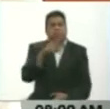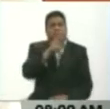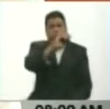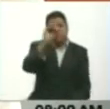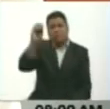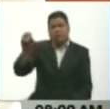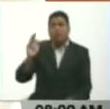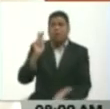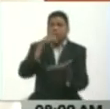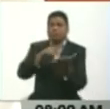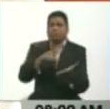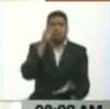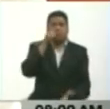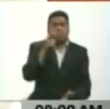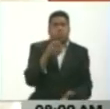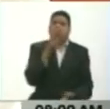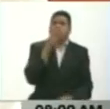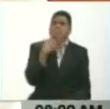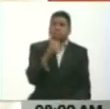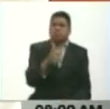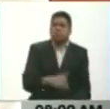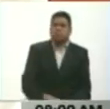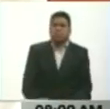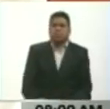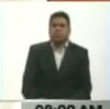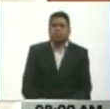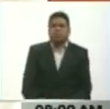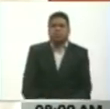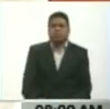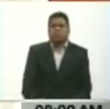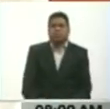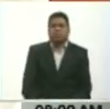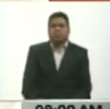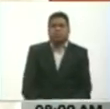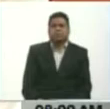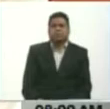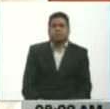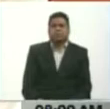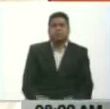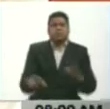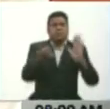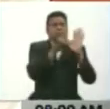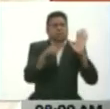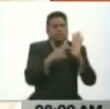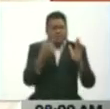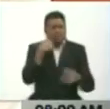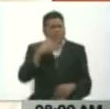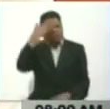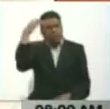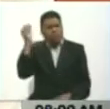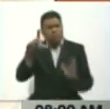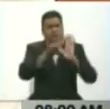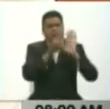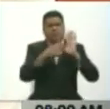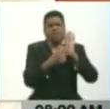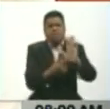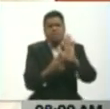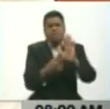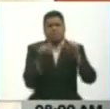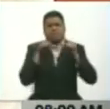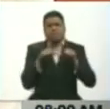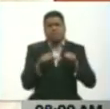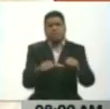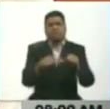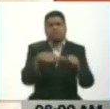Es el llamado y además va a ser efectivo. Se me quedó por fuera esta ley de... La ley que establece